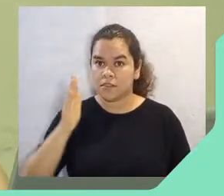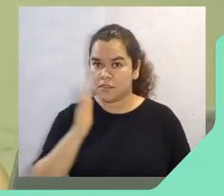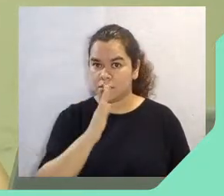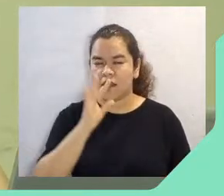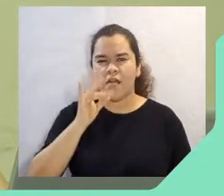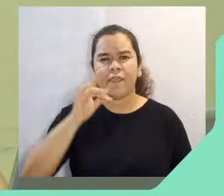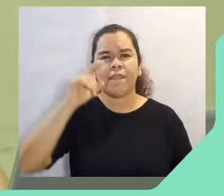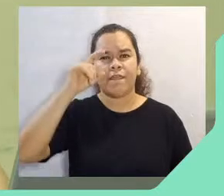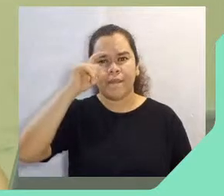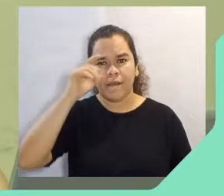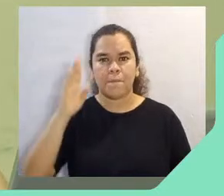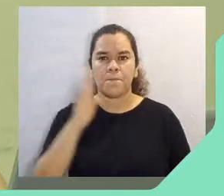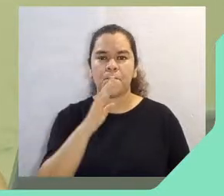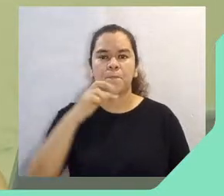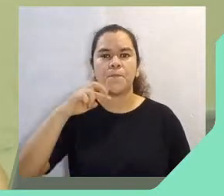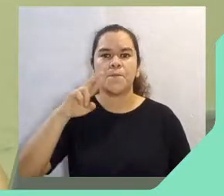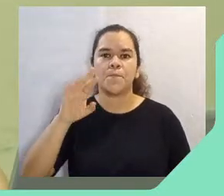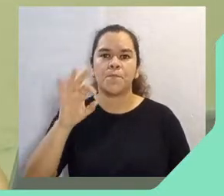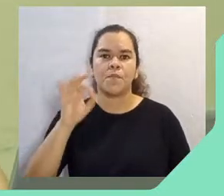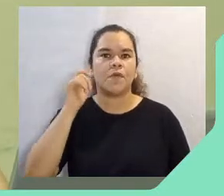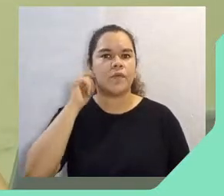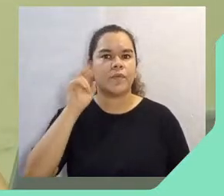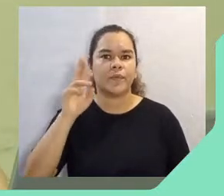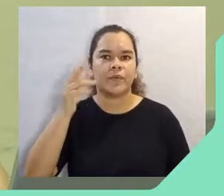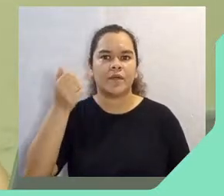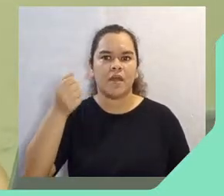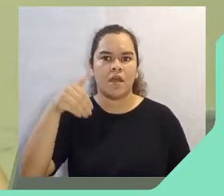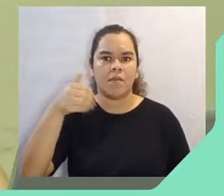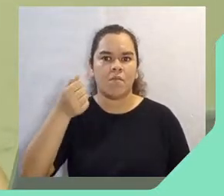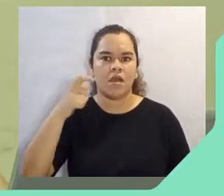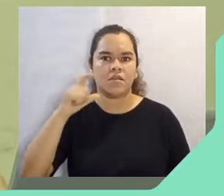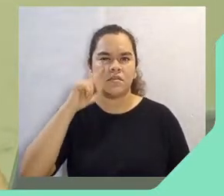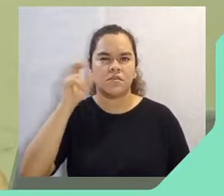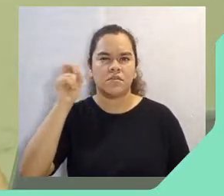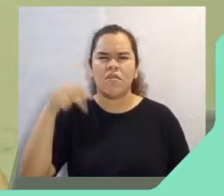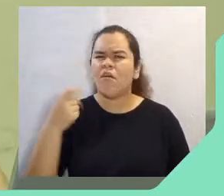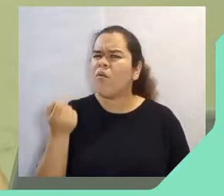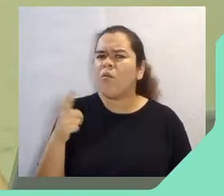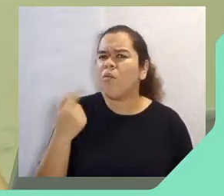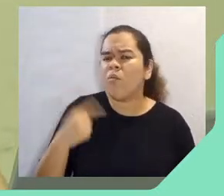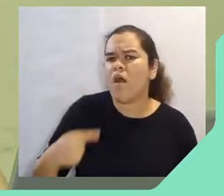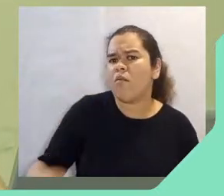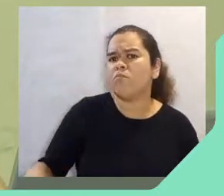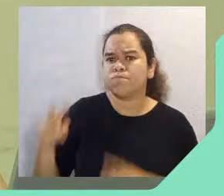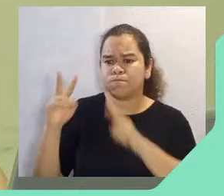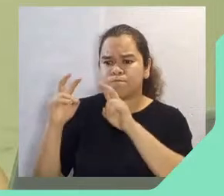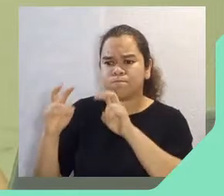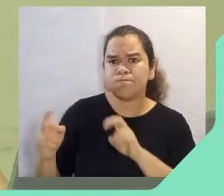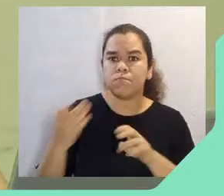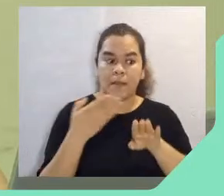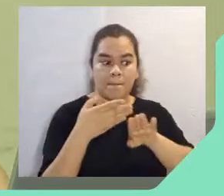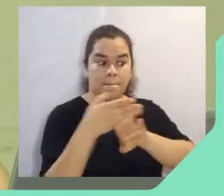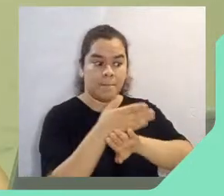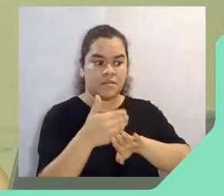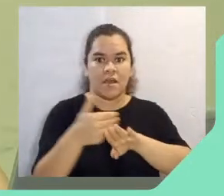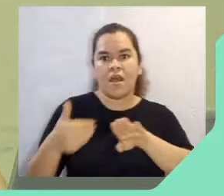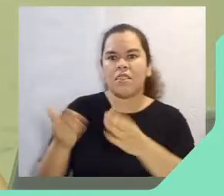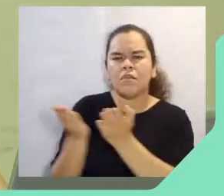ellos sugieren que vayan viendo previamente antes de aspirar a ingresar a la